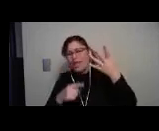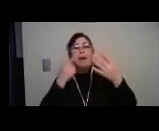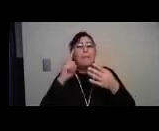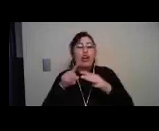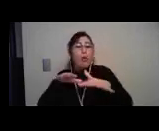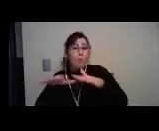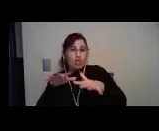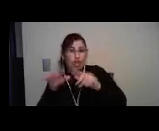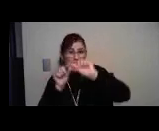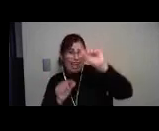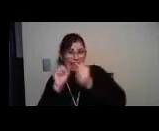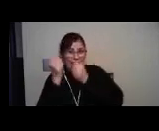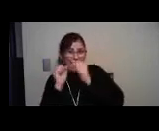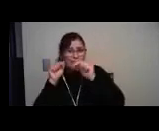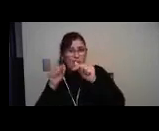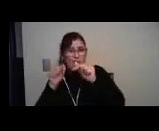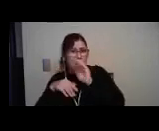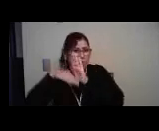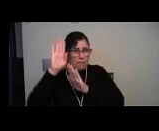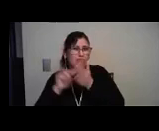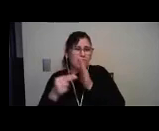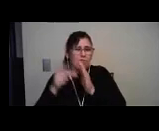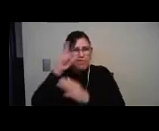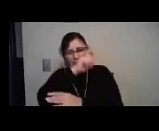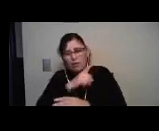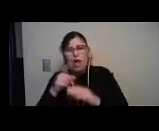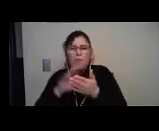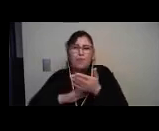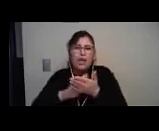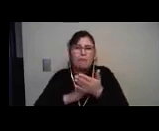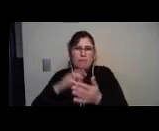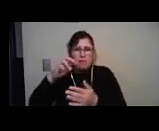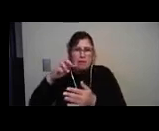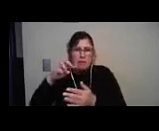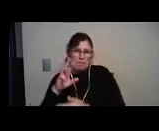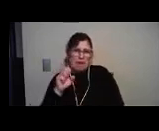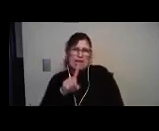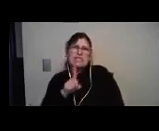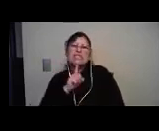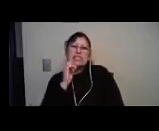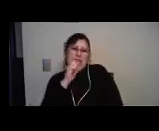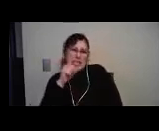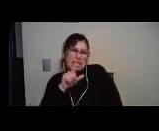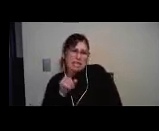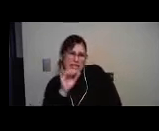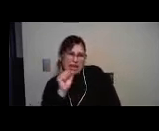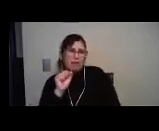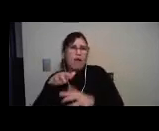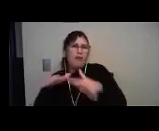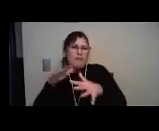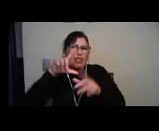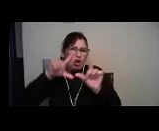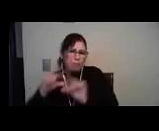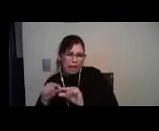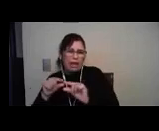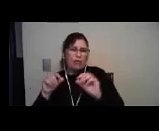probablemente encontremos mucho más alteraciones como parestesia, debilidad muscular, ¿ya? Sin embargo, en los nervios que son